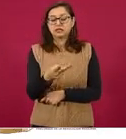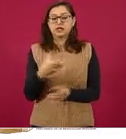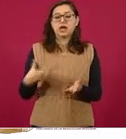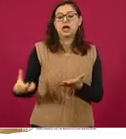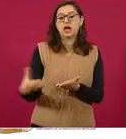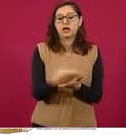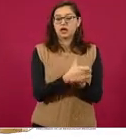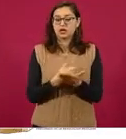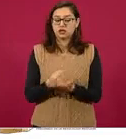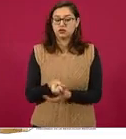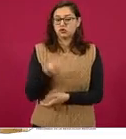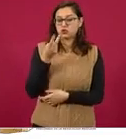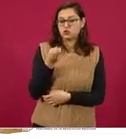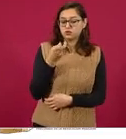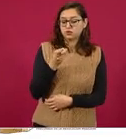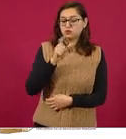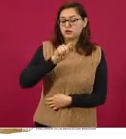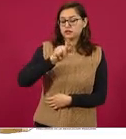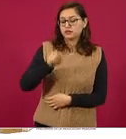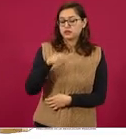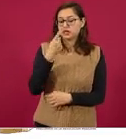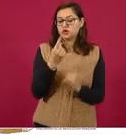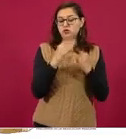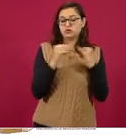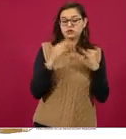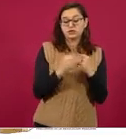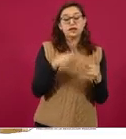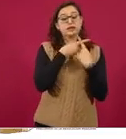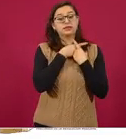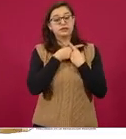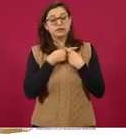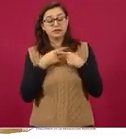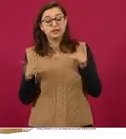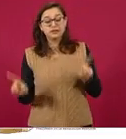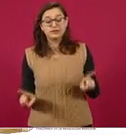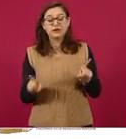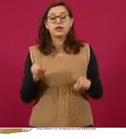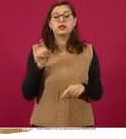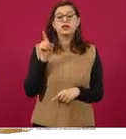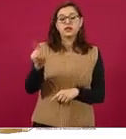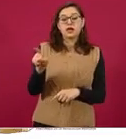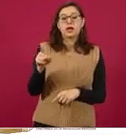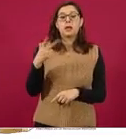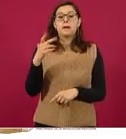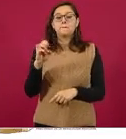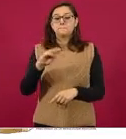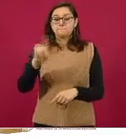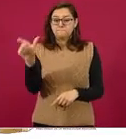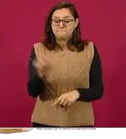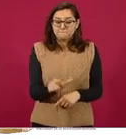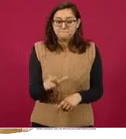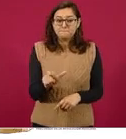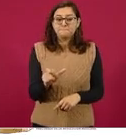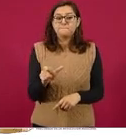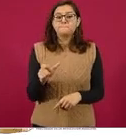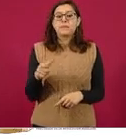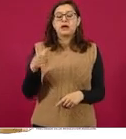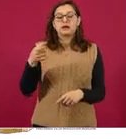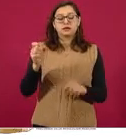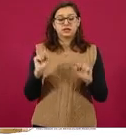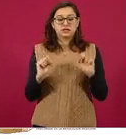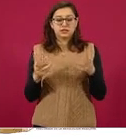2 pesos 71 centavos comparado con los 19 centavos de margen de franquicia Pemex en Chiapas de Corzo, en